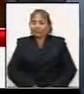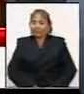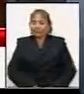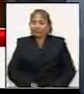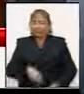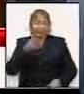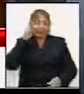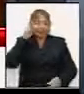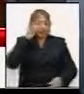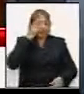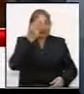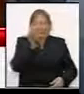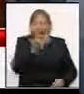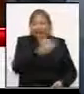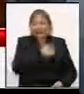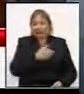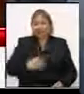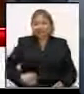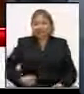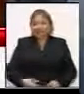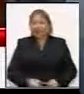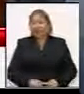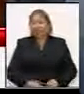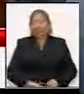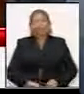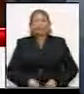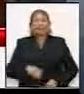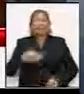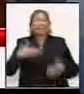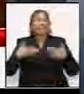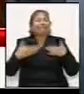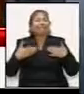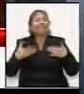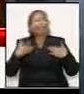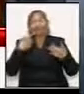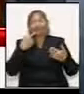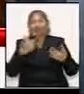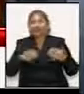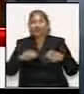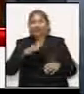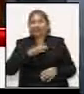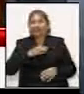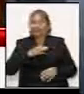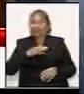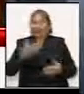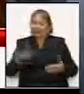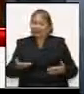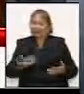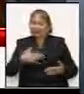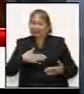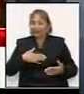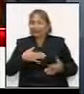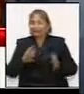Por eso, señora presidenta, me alegra esta actitud y me